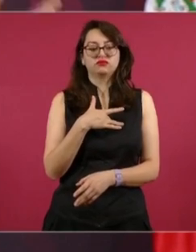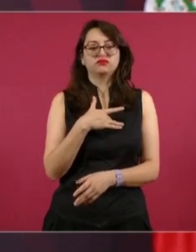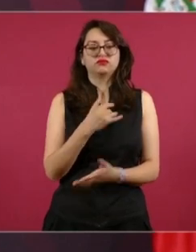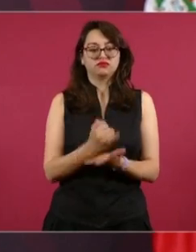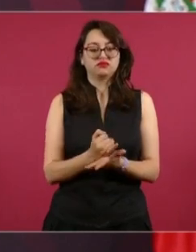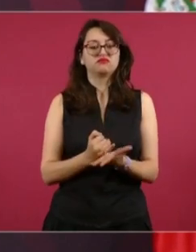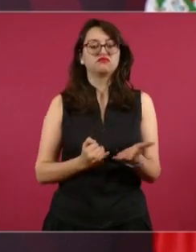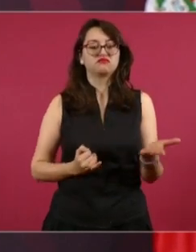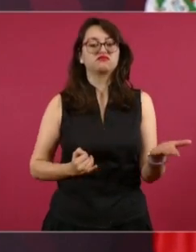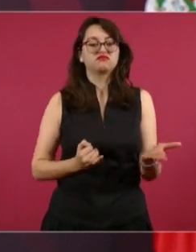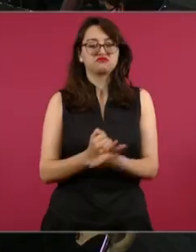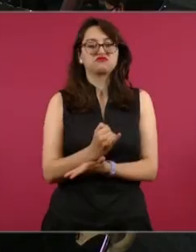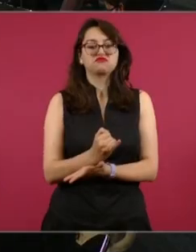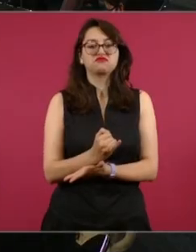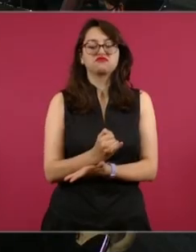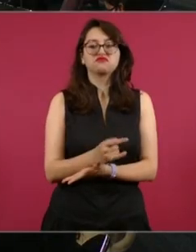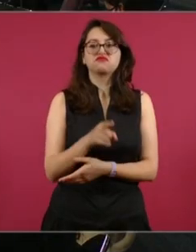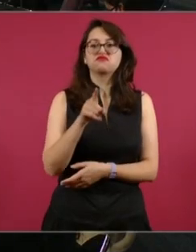estatizar